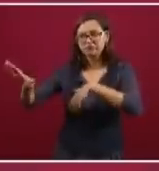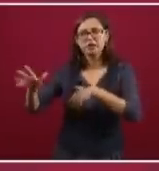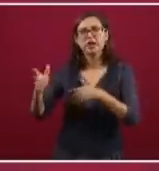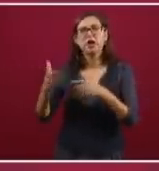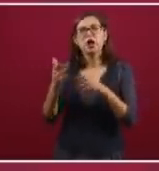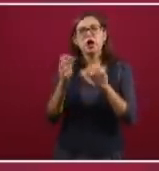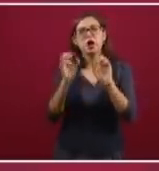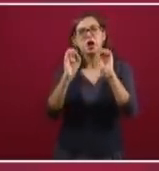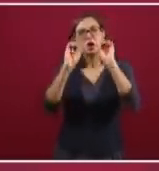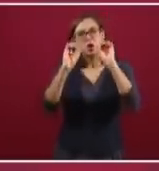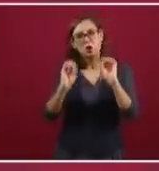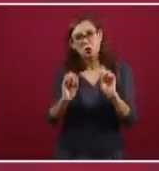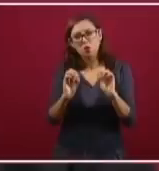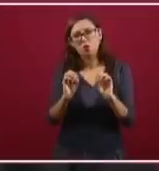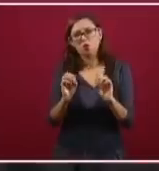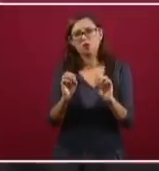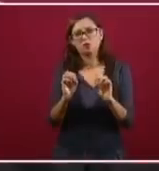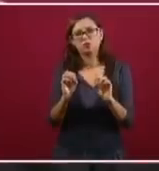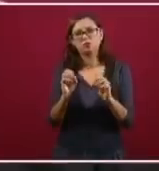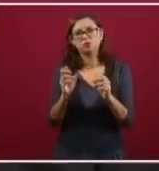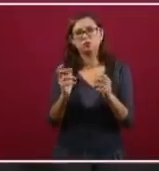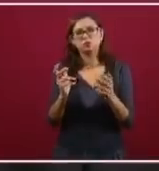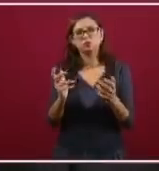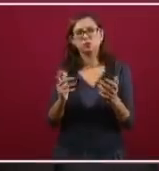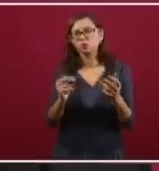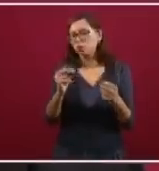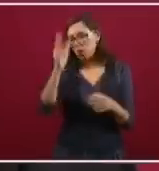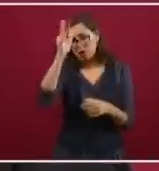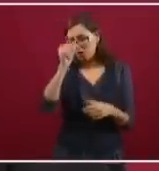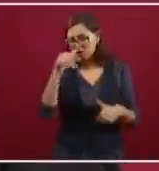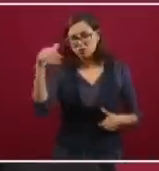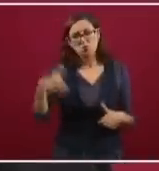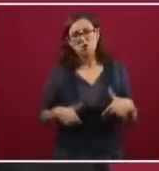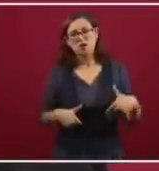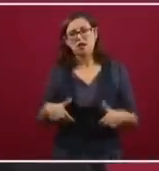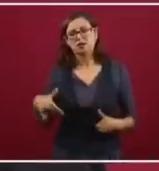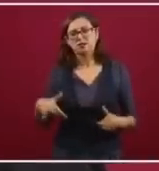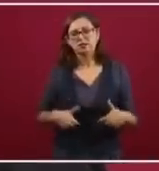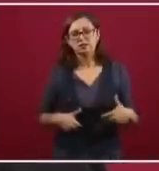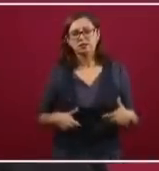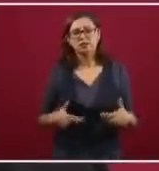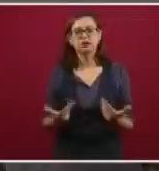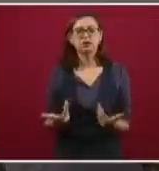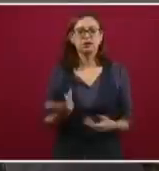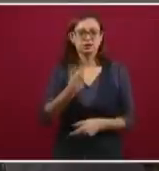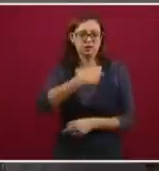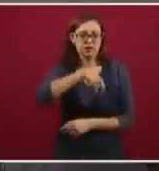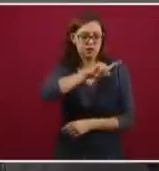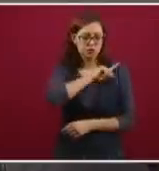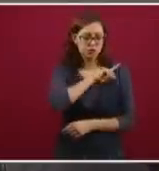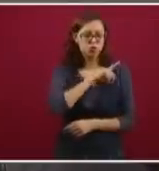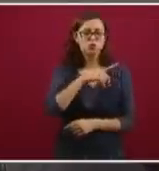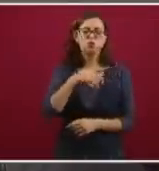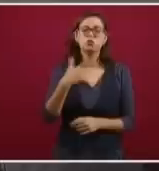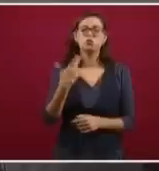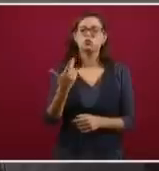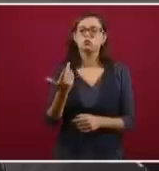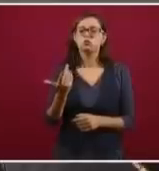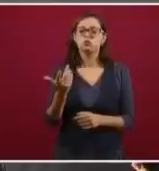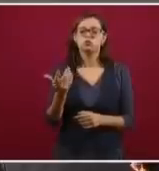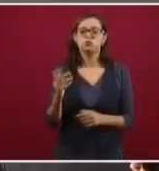porque hay una inconformidad en el sector salud,